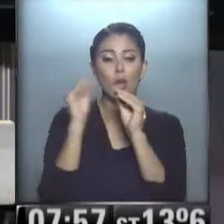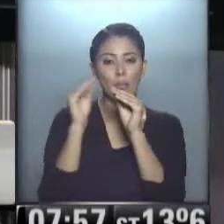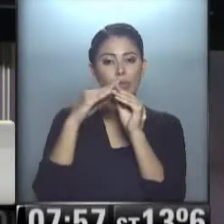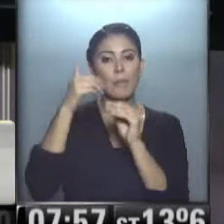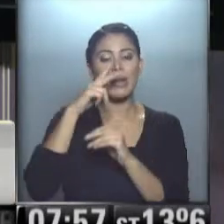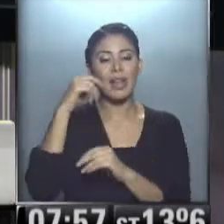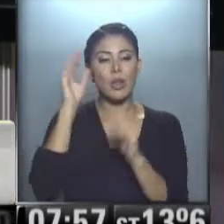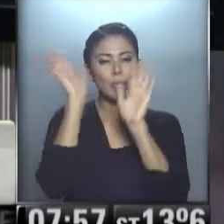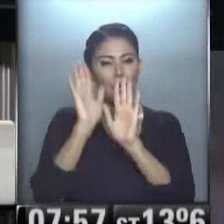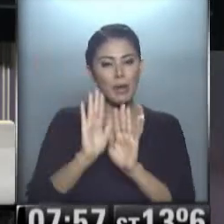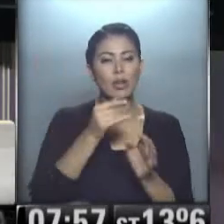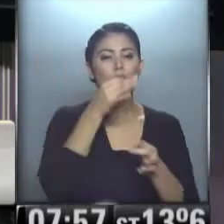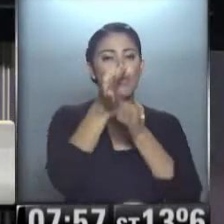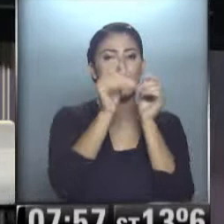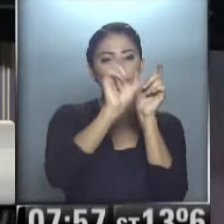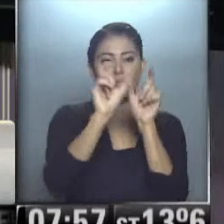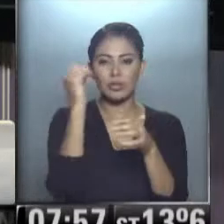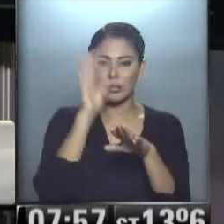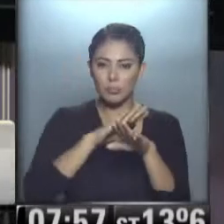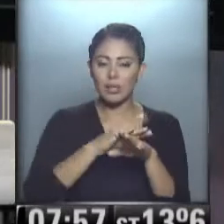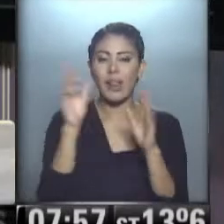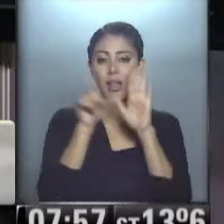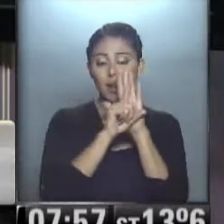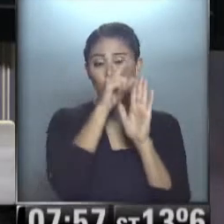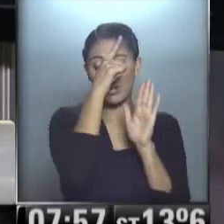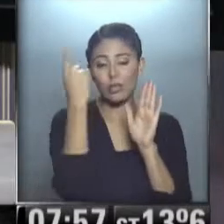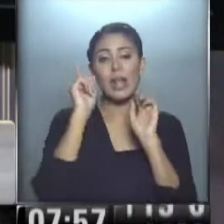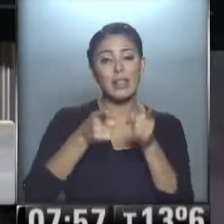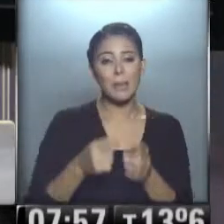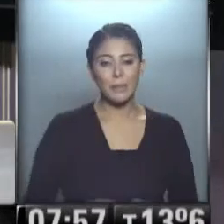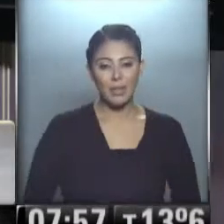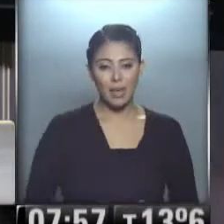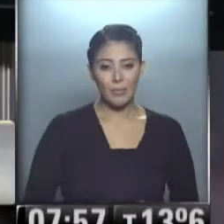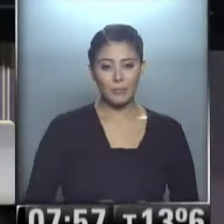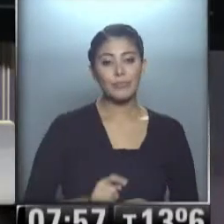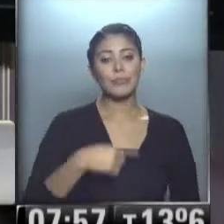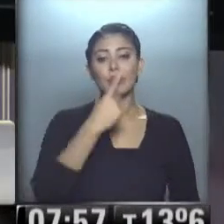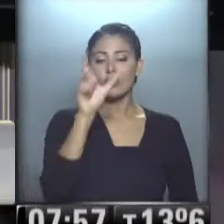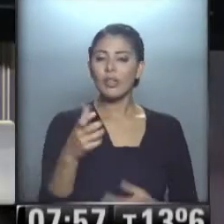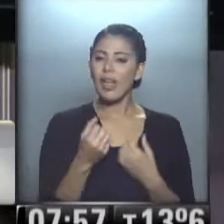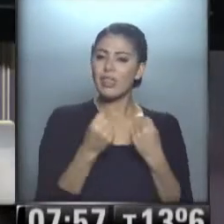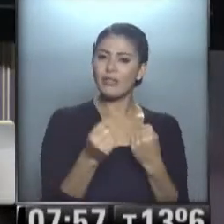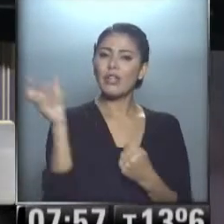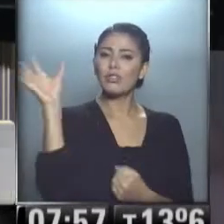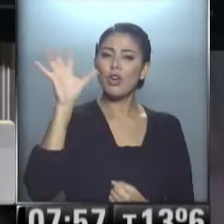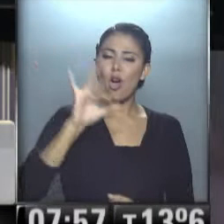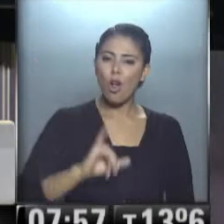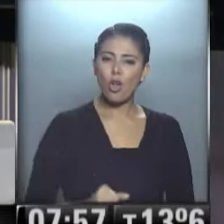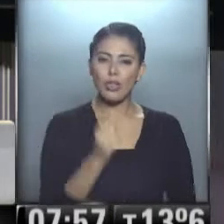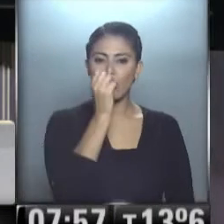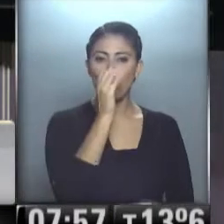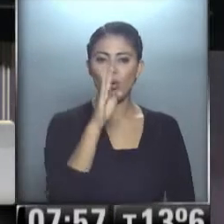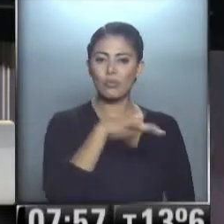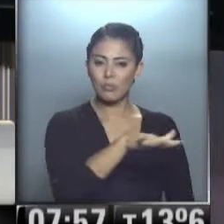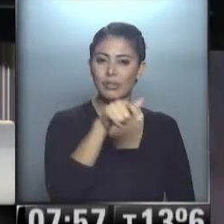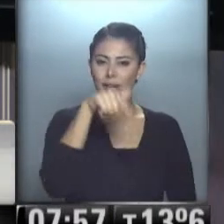hablando con los protagonistas, con los legisladores nacionales, pero también con aquellos que defienden día a día los clubes de